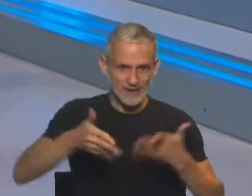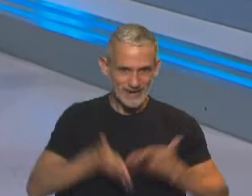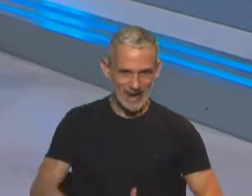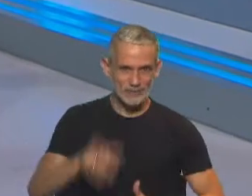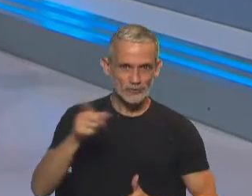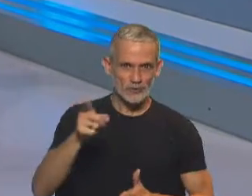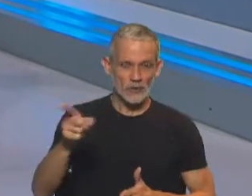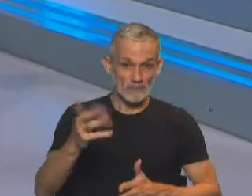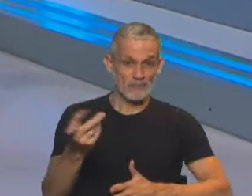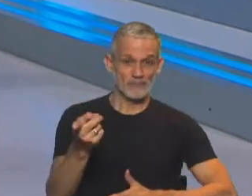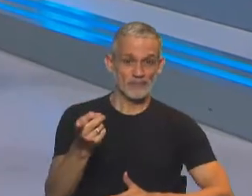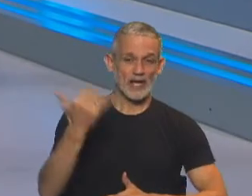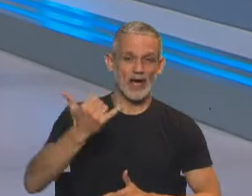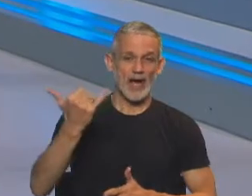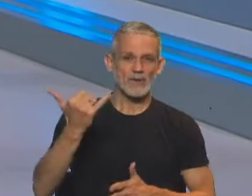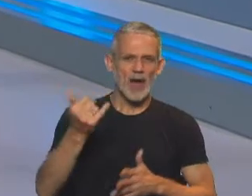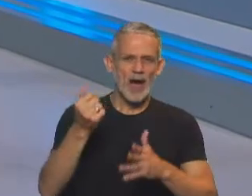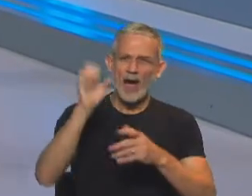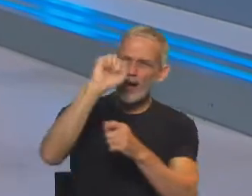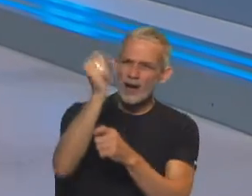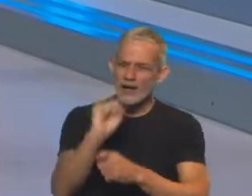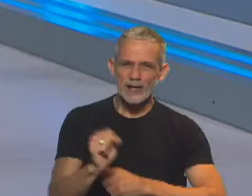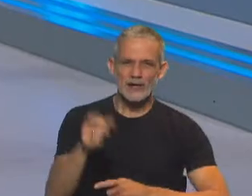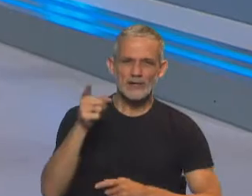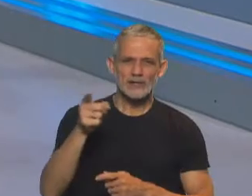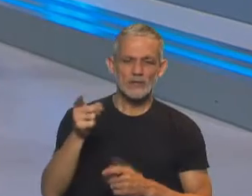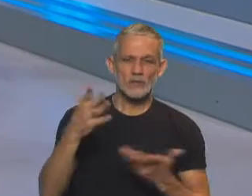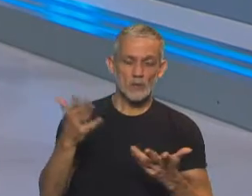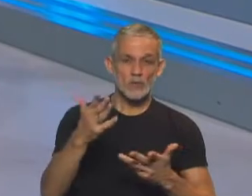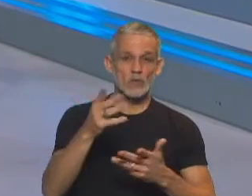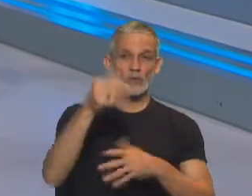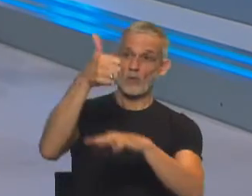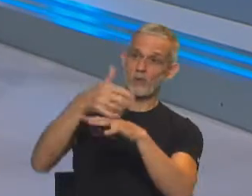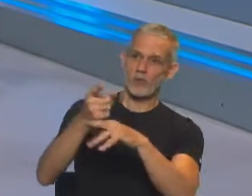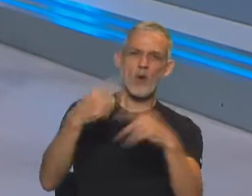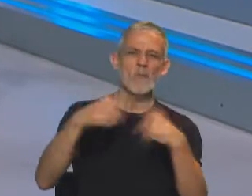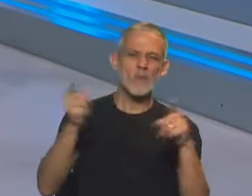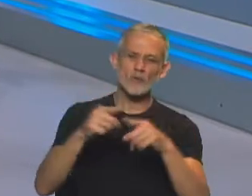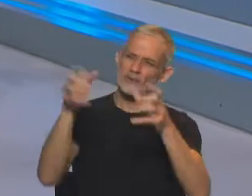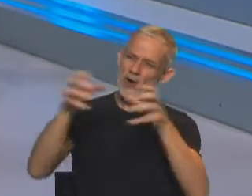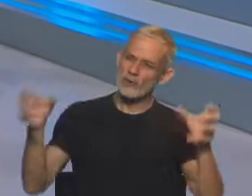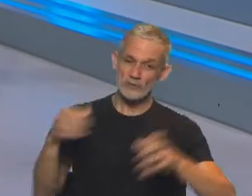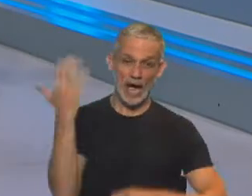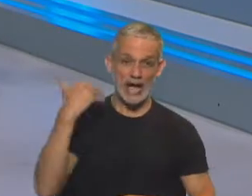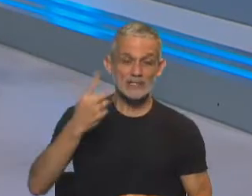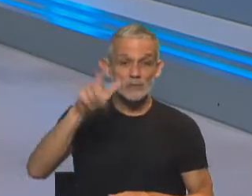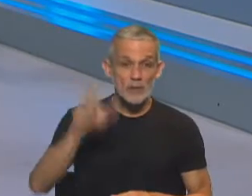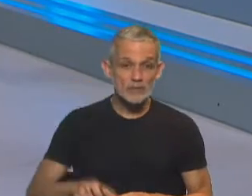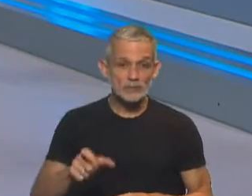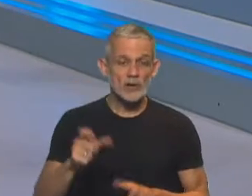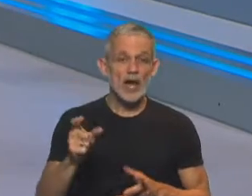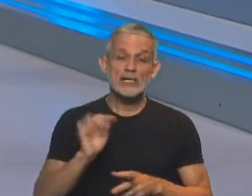hay una escultura del maestro y sus músicos le quiero contar que ayer alguien